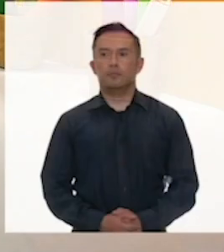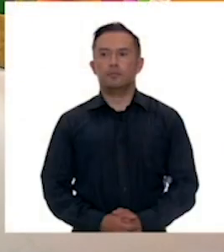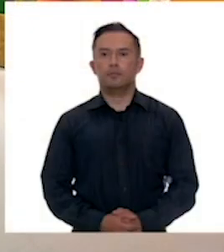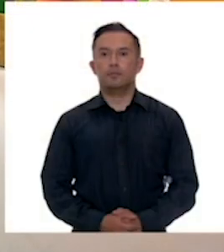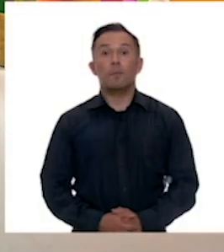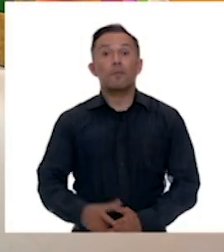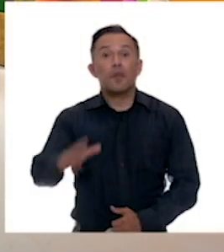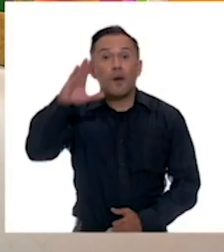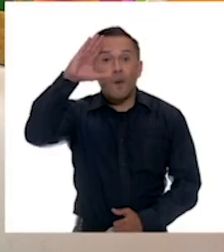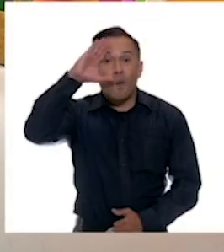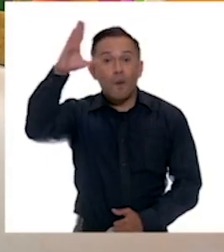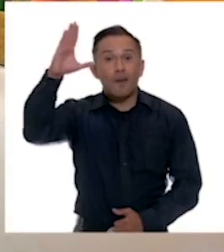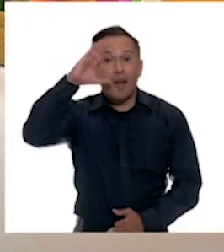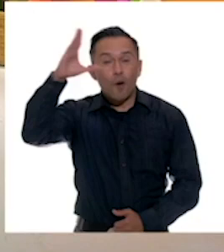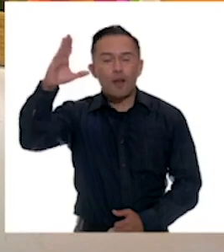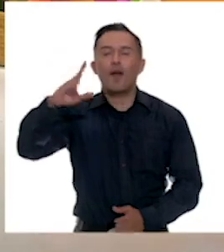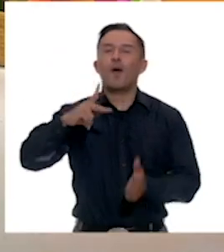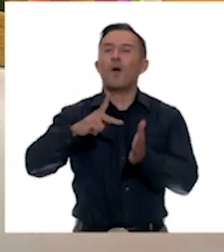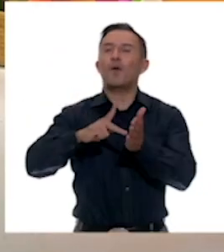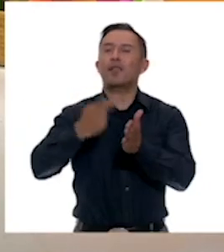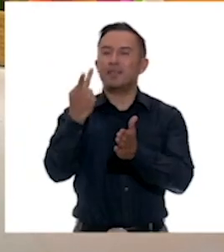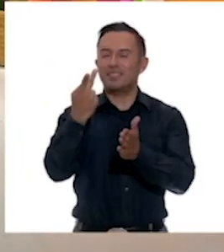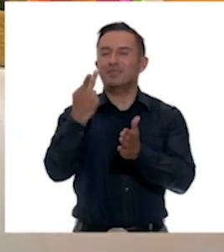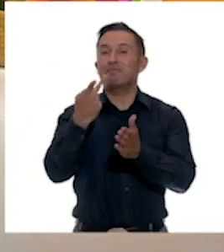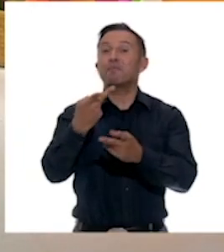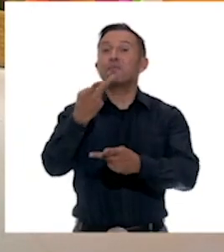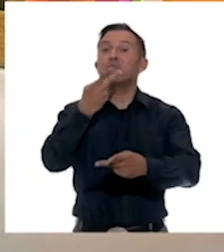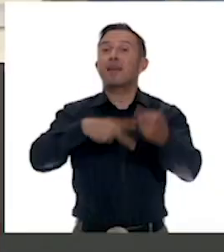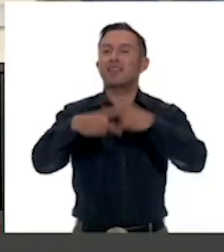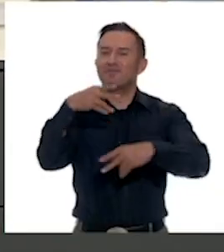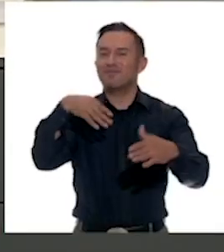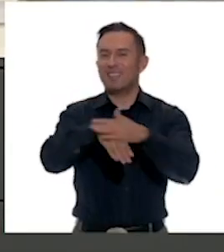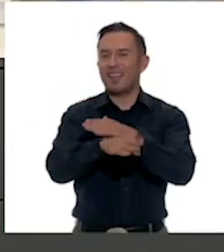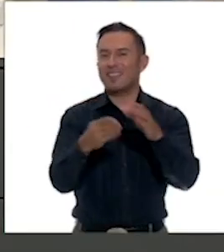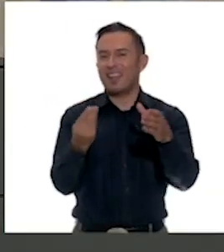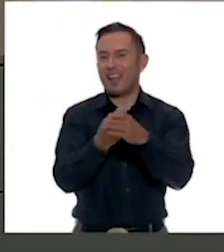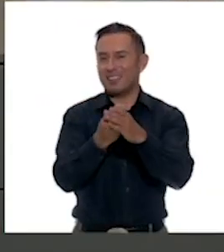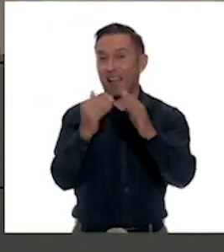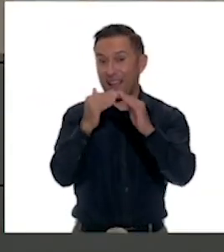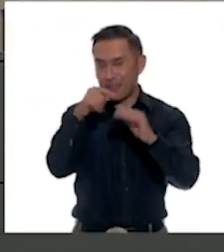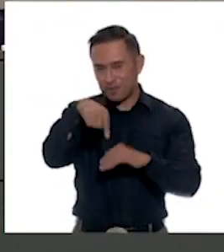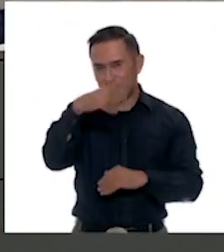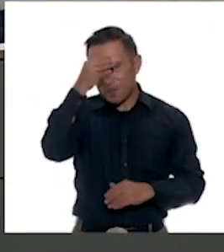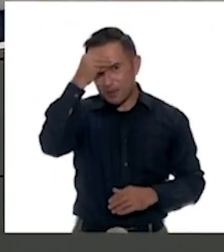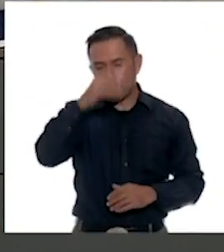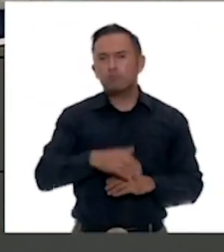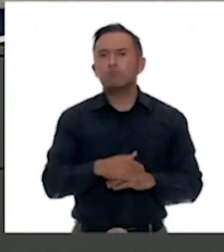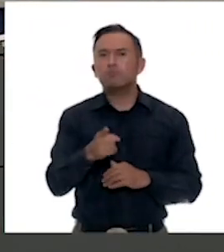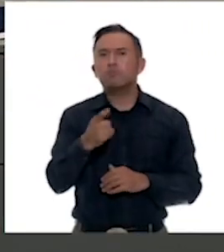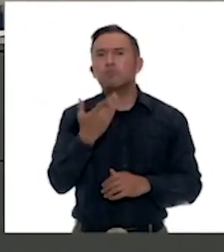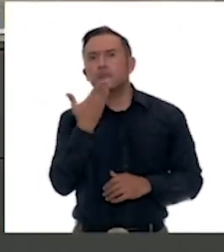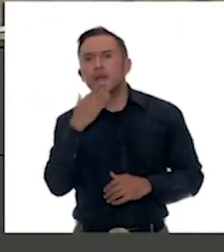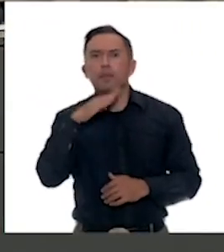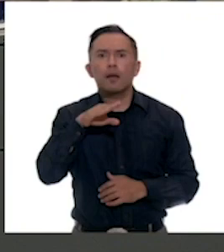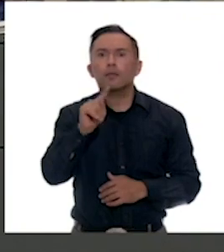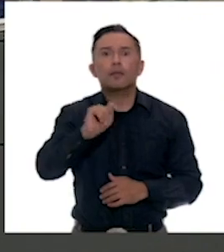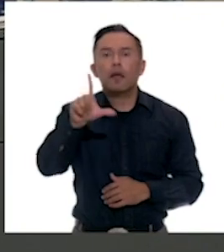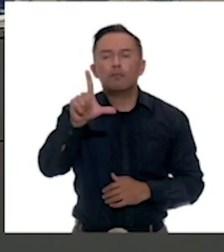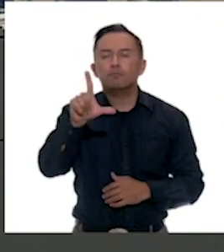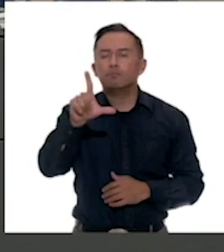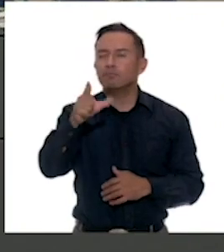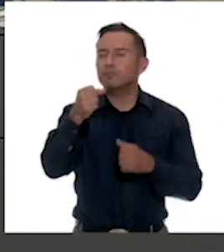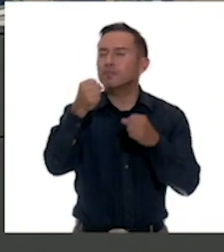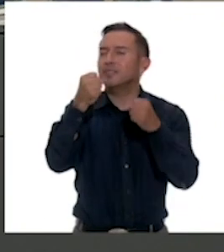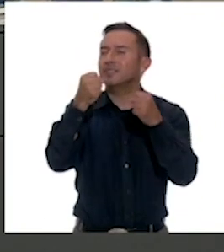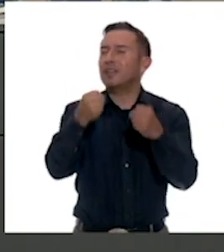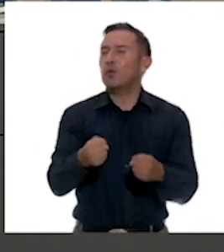Hola, hola, les damos una vez más la bienvenida a Aprende en Casa. ¿Qué tal están pasando? Seguramente también como nosotros,